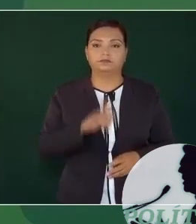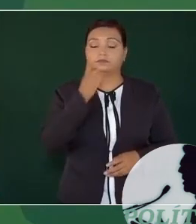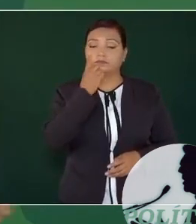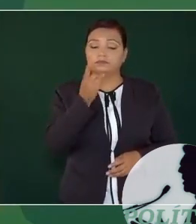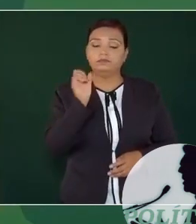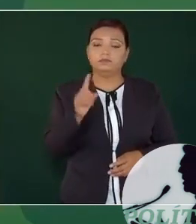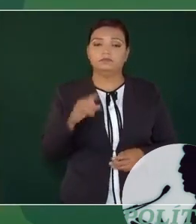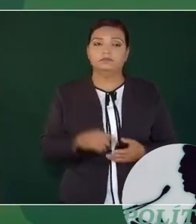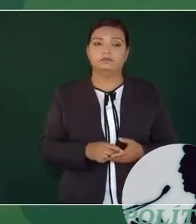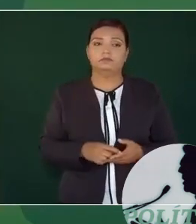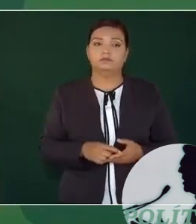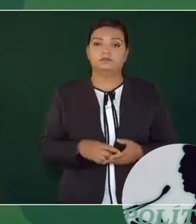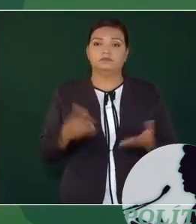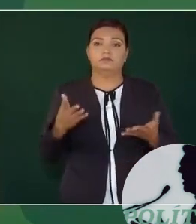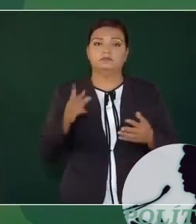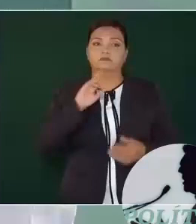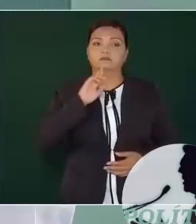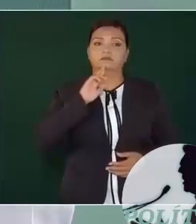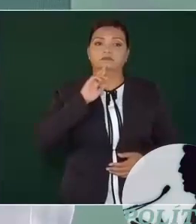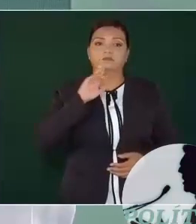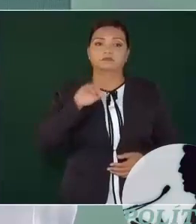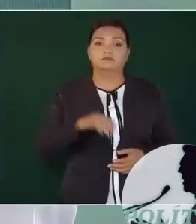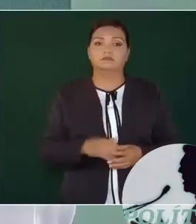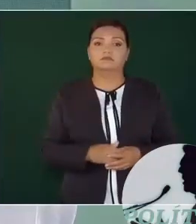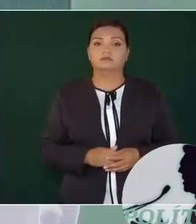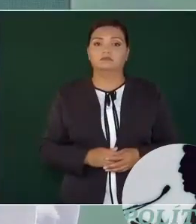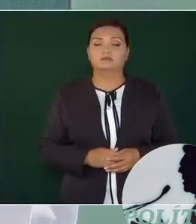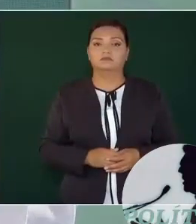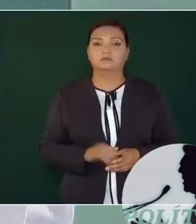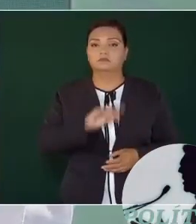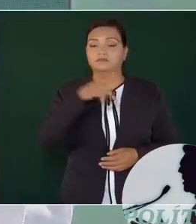dijimos, pues vamos a resolver, pero